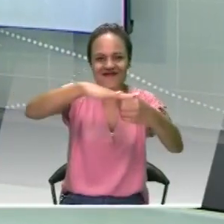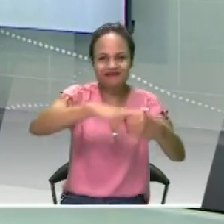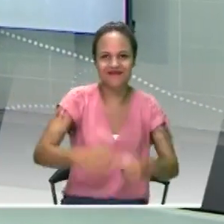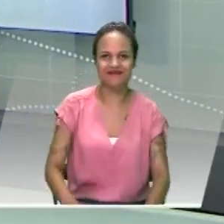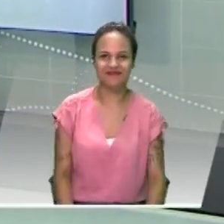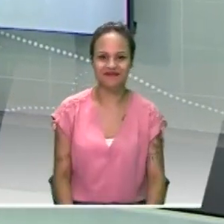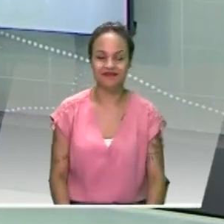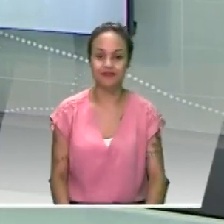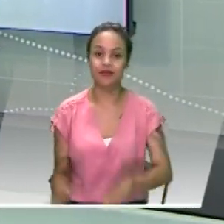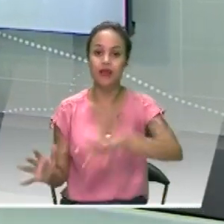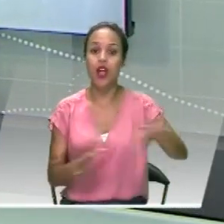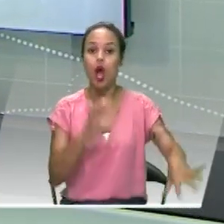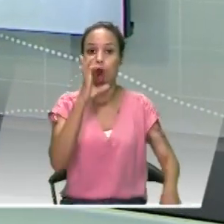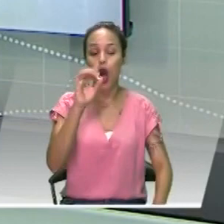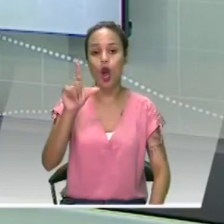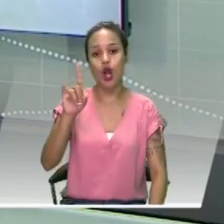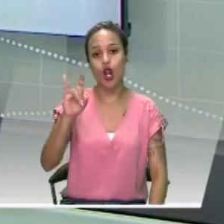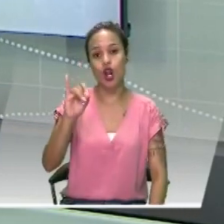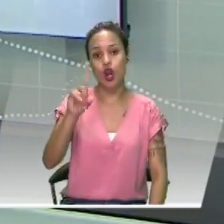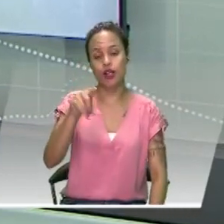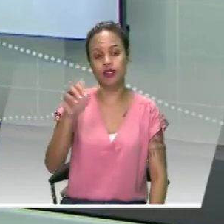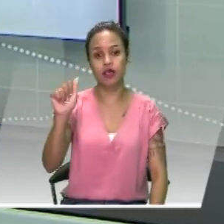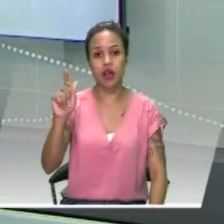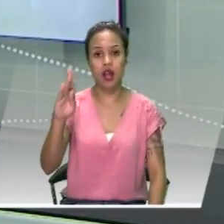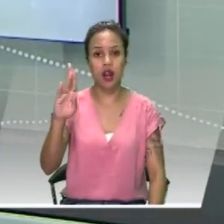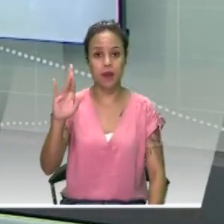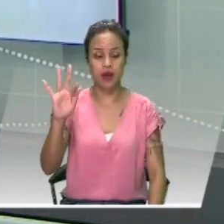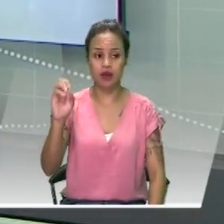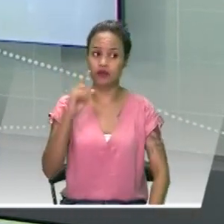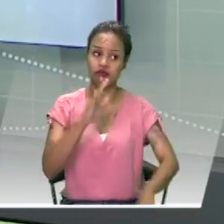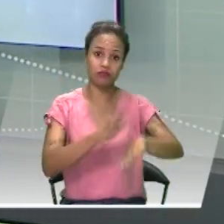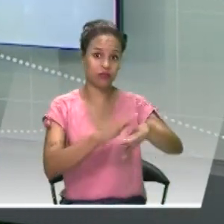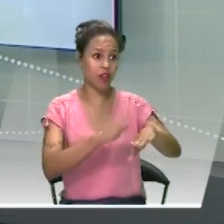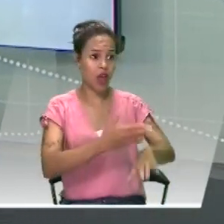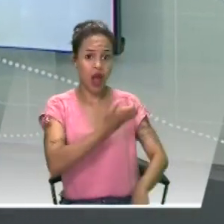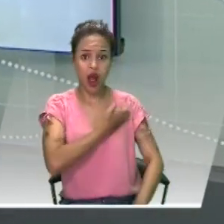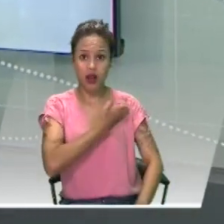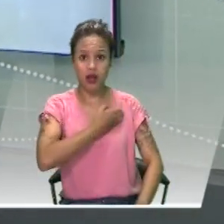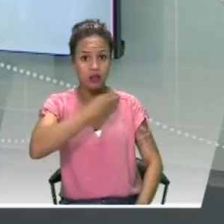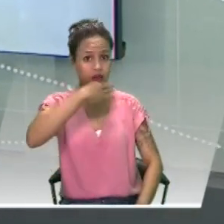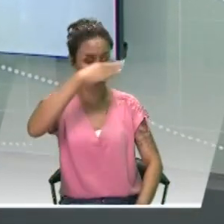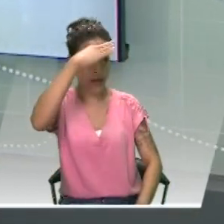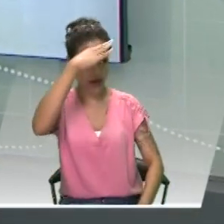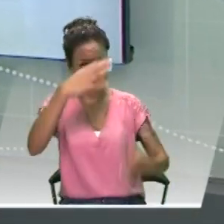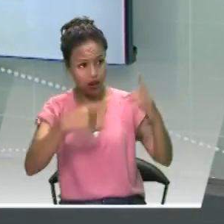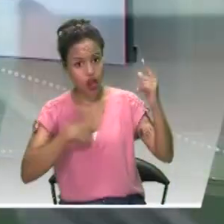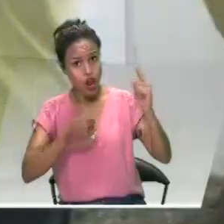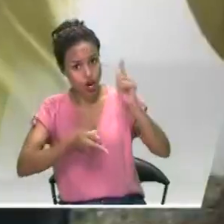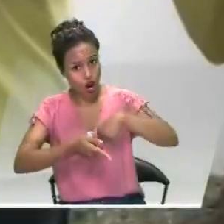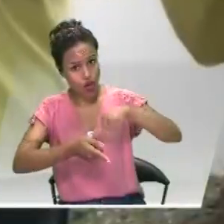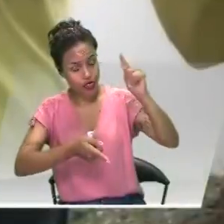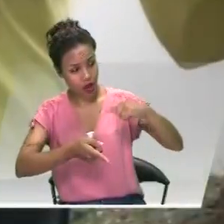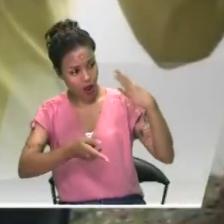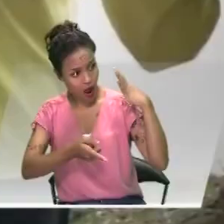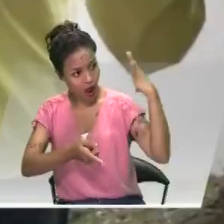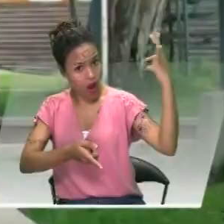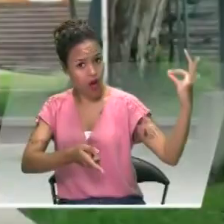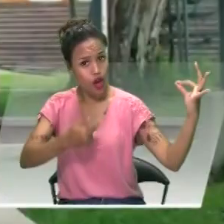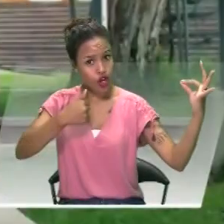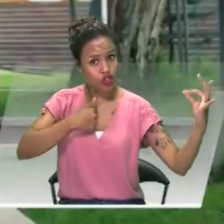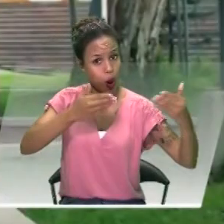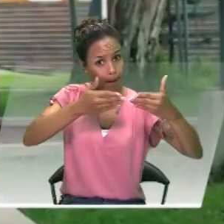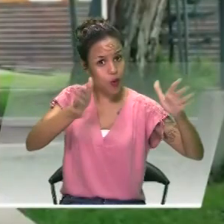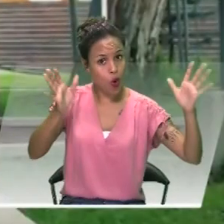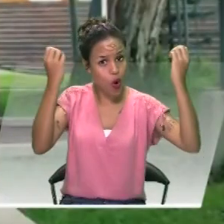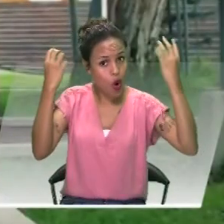El cantante Luis Alberto Posada fue enfático en negar que la alcaldía de Medellín lo hubiera contratado para el concierto de apertura de la Feria de las